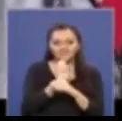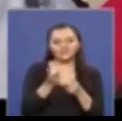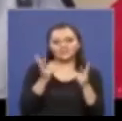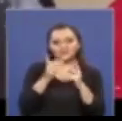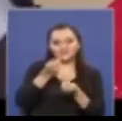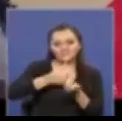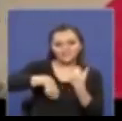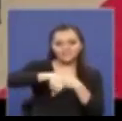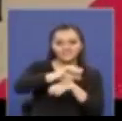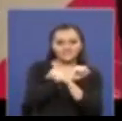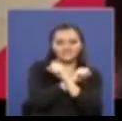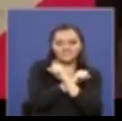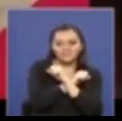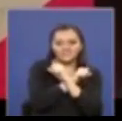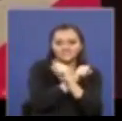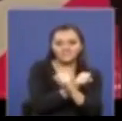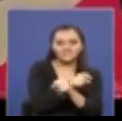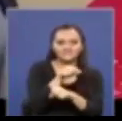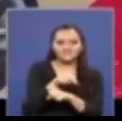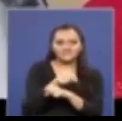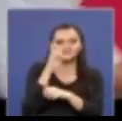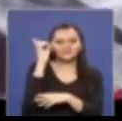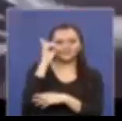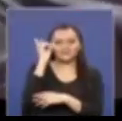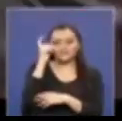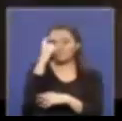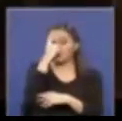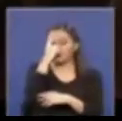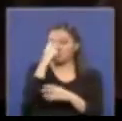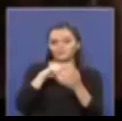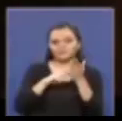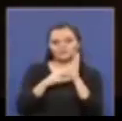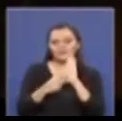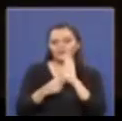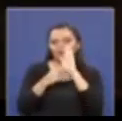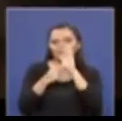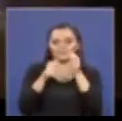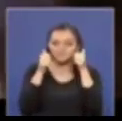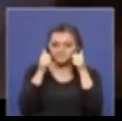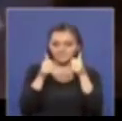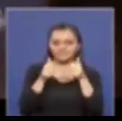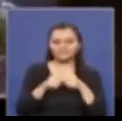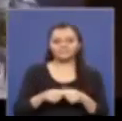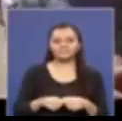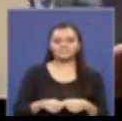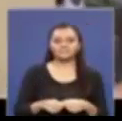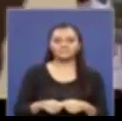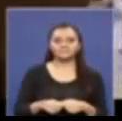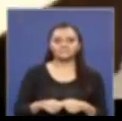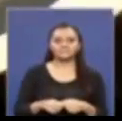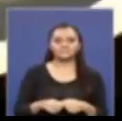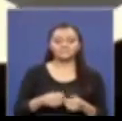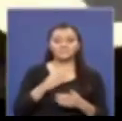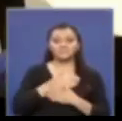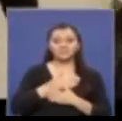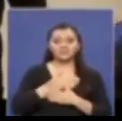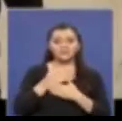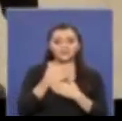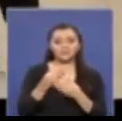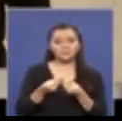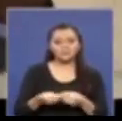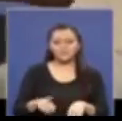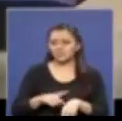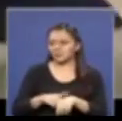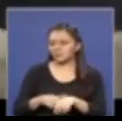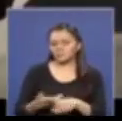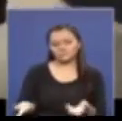apreciamos mucho a Bolivia. Evo Morales realmente es un referente para todos nosotros. Vea, cuando esté el saludo me avisan, no me van a perder tiempo,